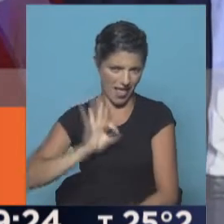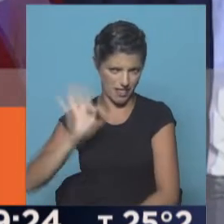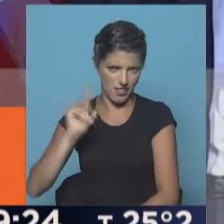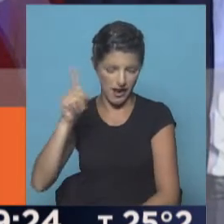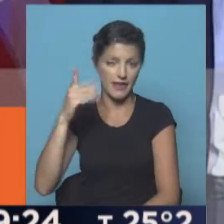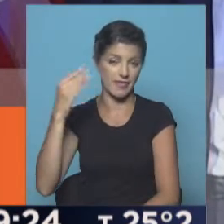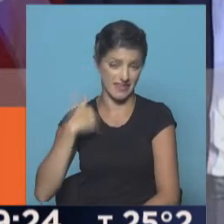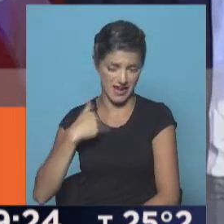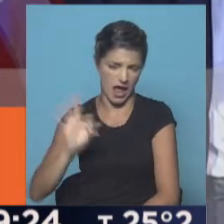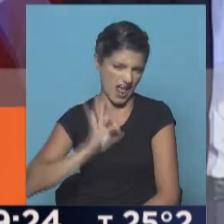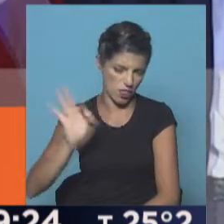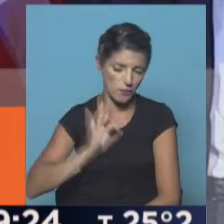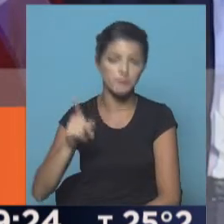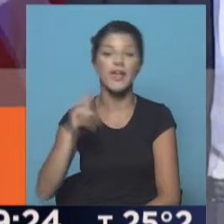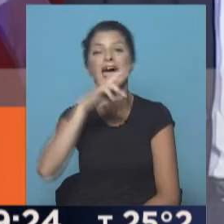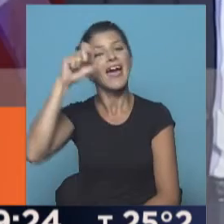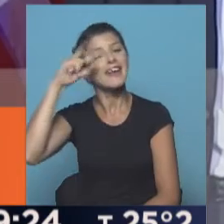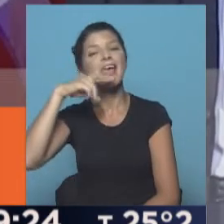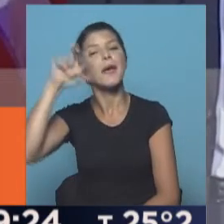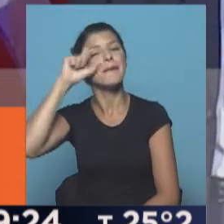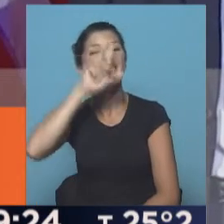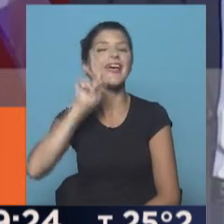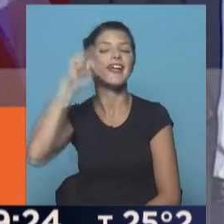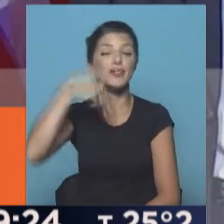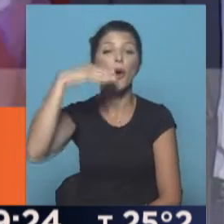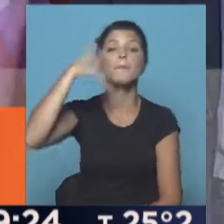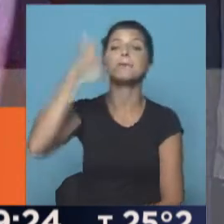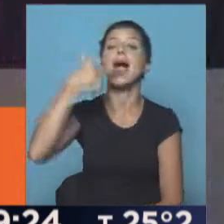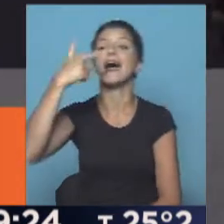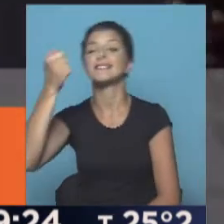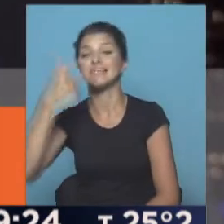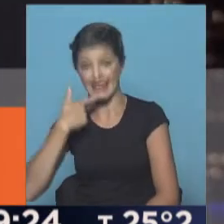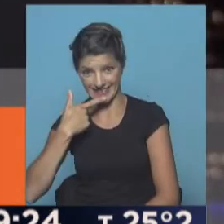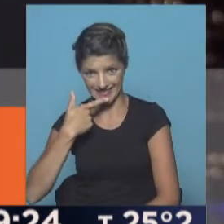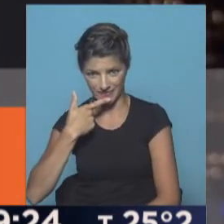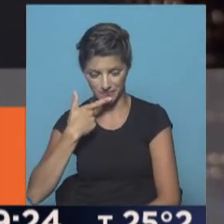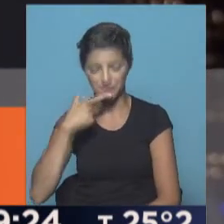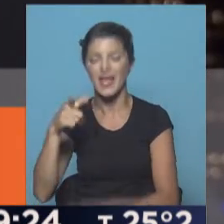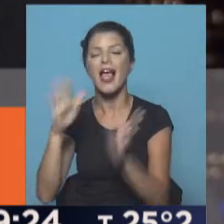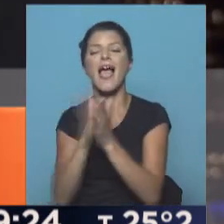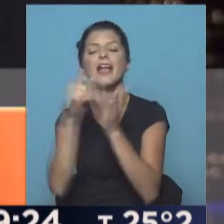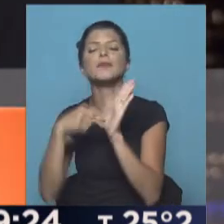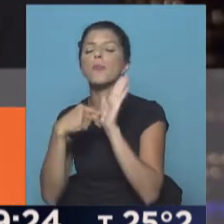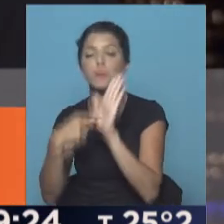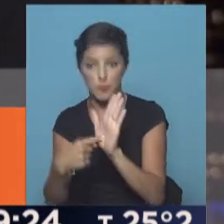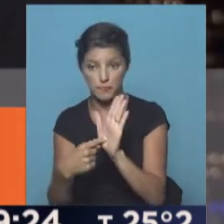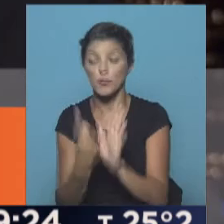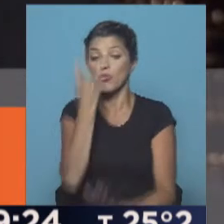sé ahora. La rebelión de las masas, de Ortega y Gasset. La tesis de ese libro es que el hombre